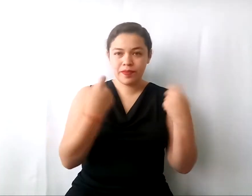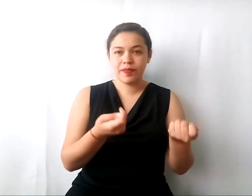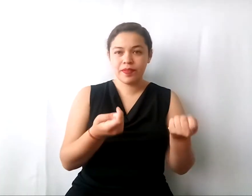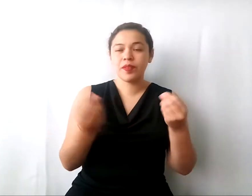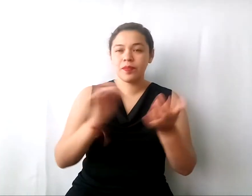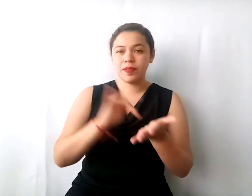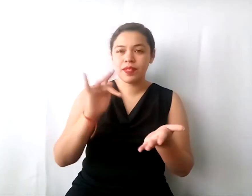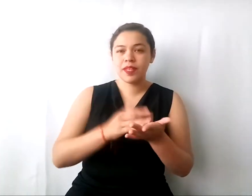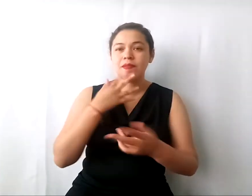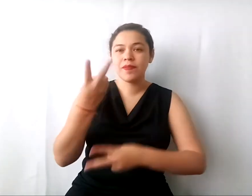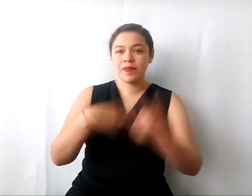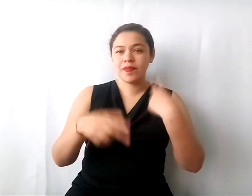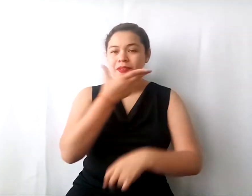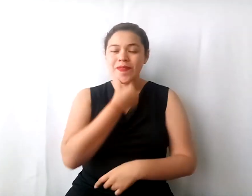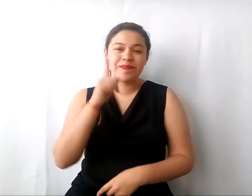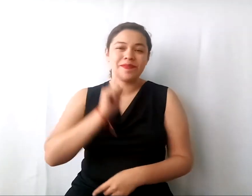gracias y bienvenidas y bienvenidos.